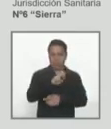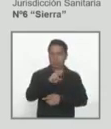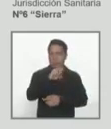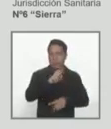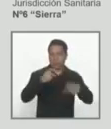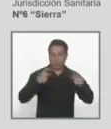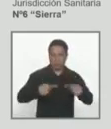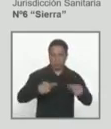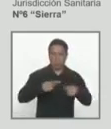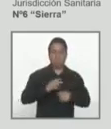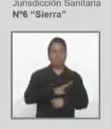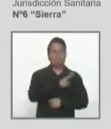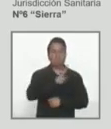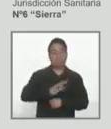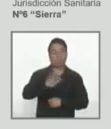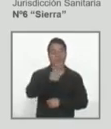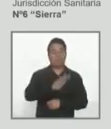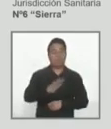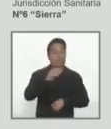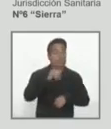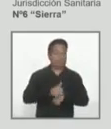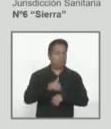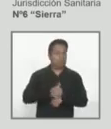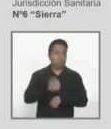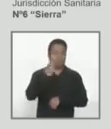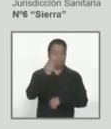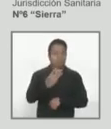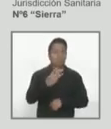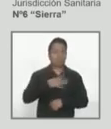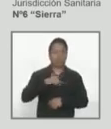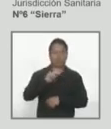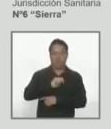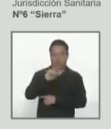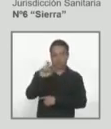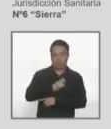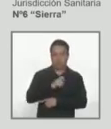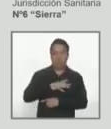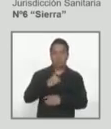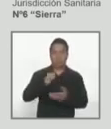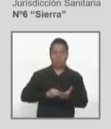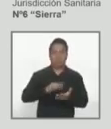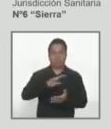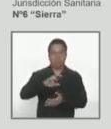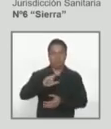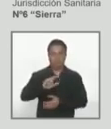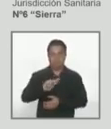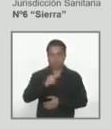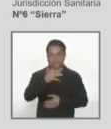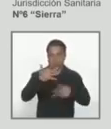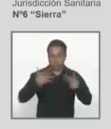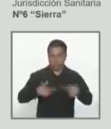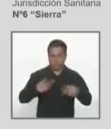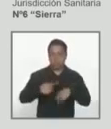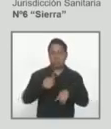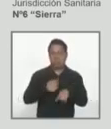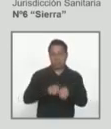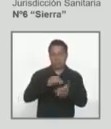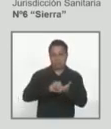230 defunciones. Jurisdicción sanitaria número 3, Tuxtepec, 1.585 casos